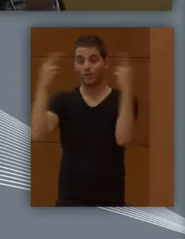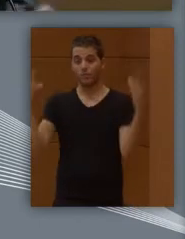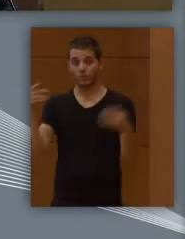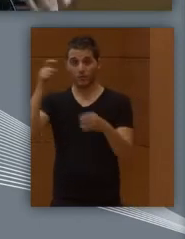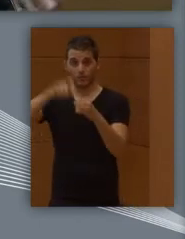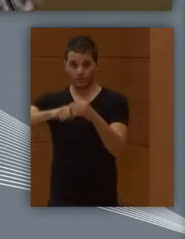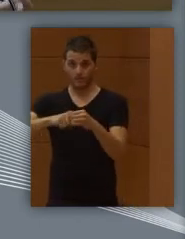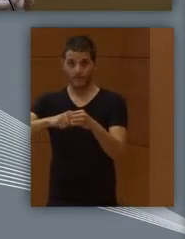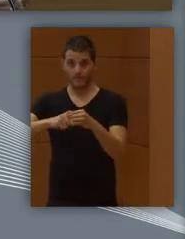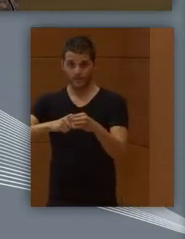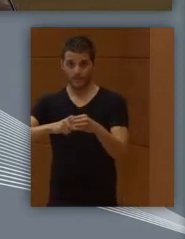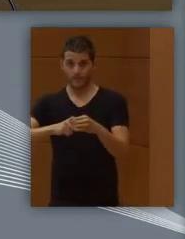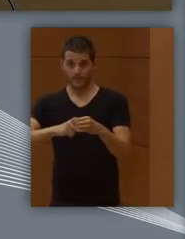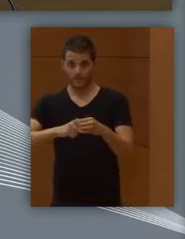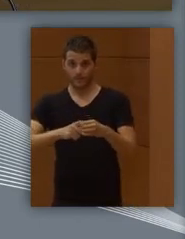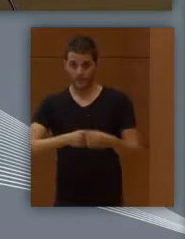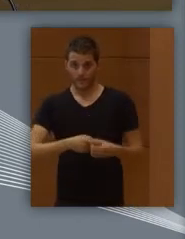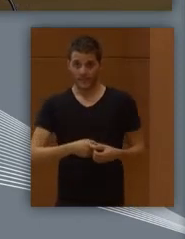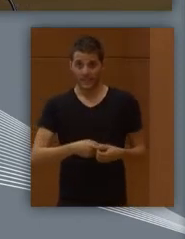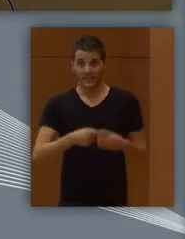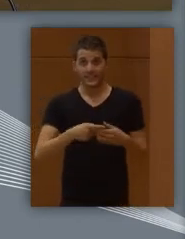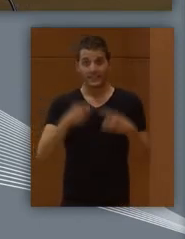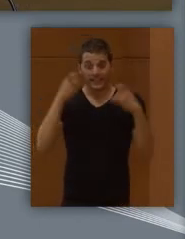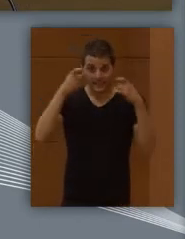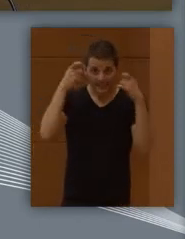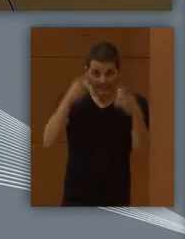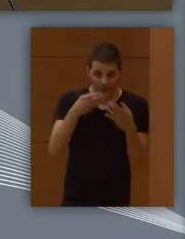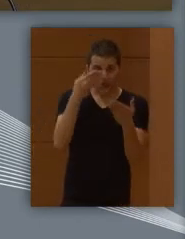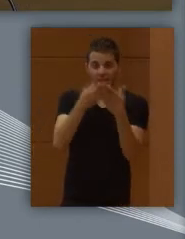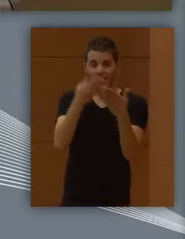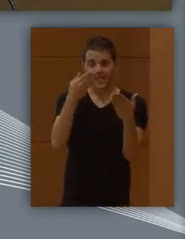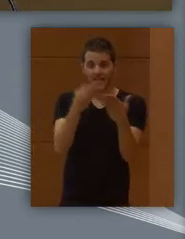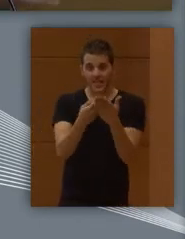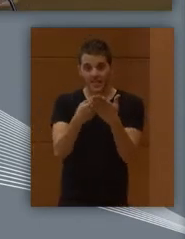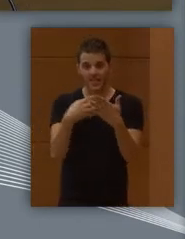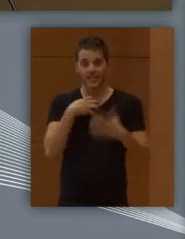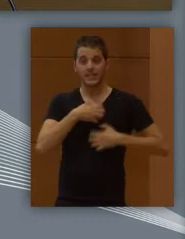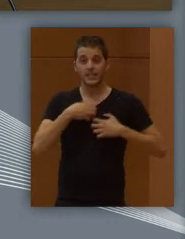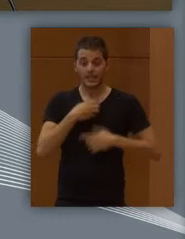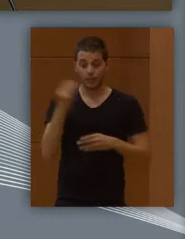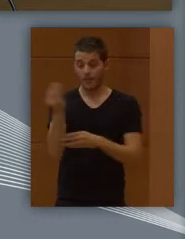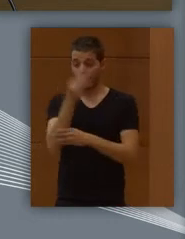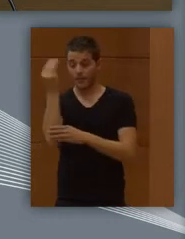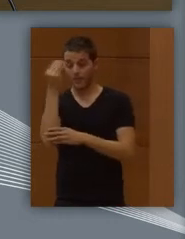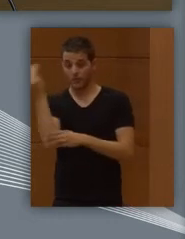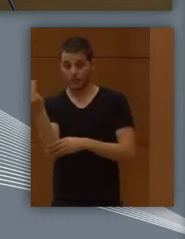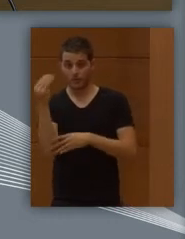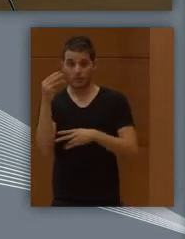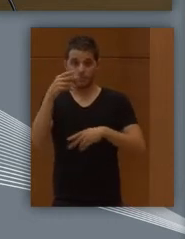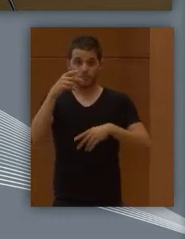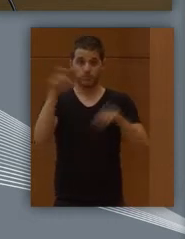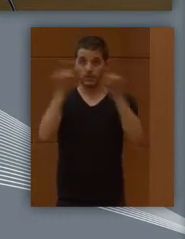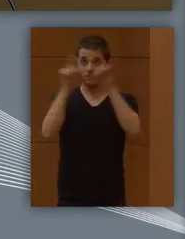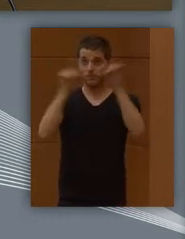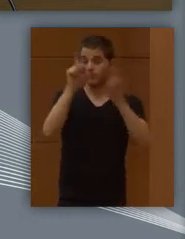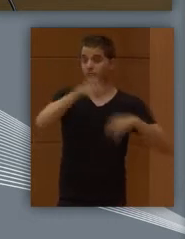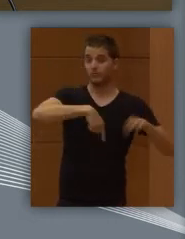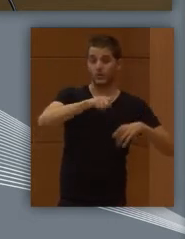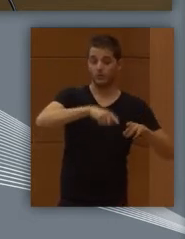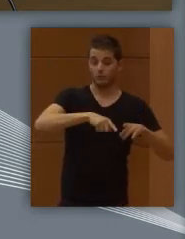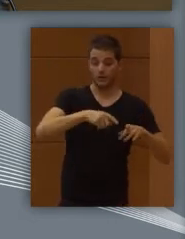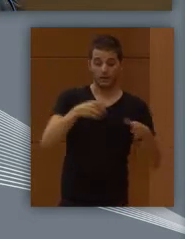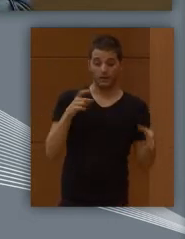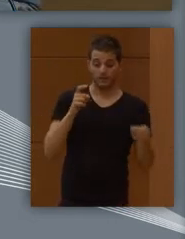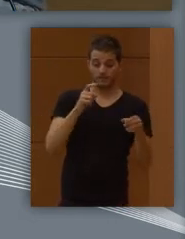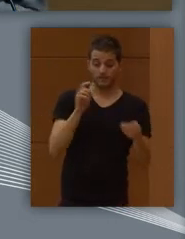particular, articulando la optimización, el estímulo del uso de las mejoras que las compañías de transporte ya están